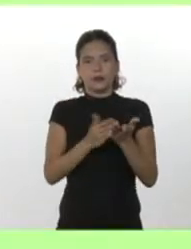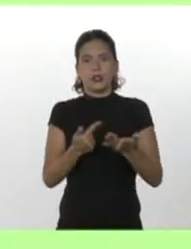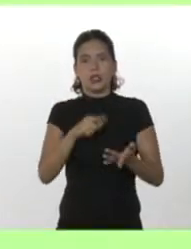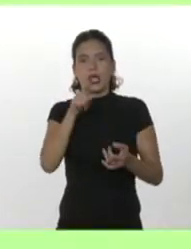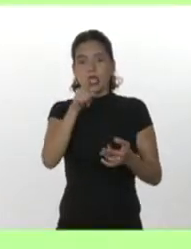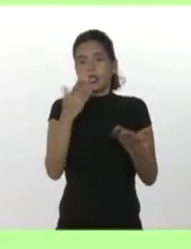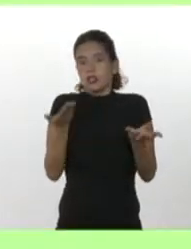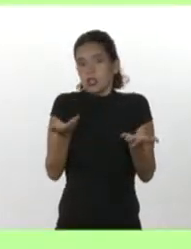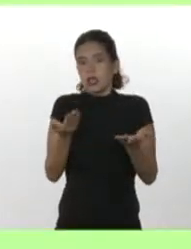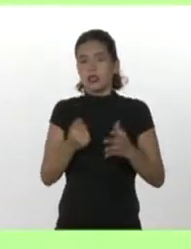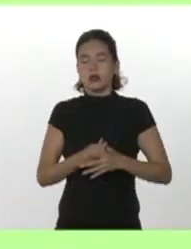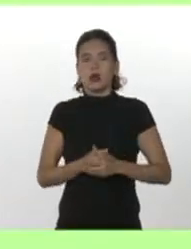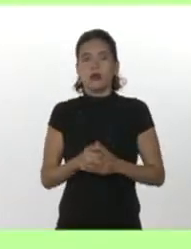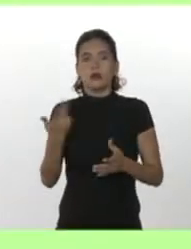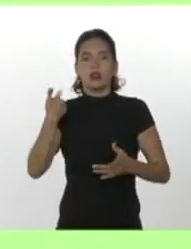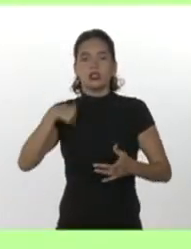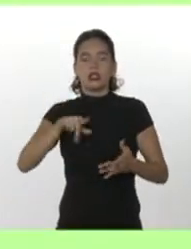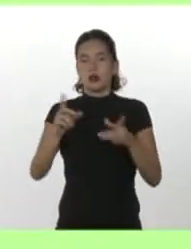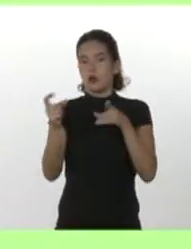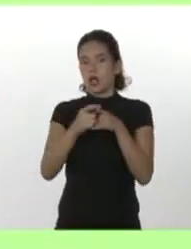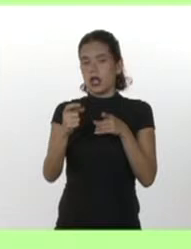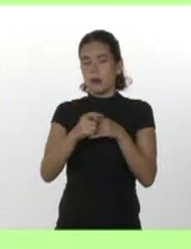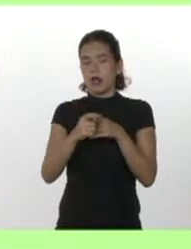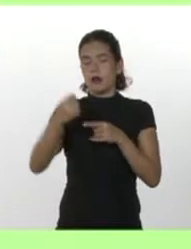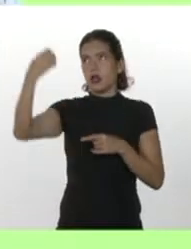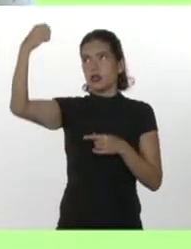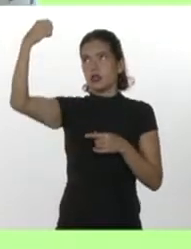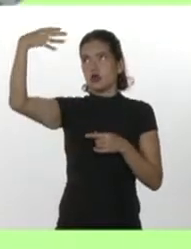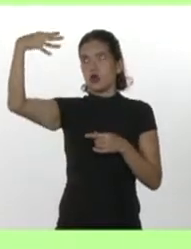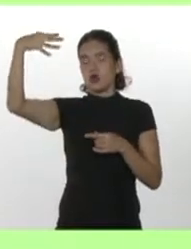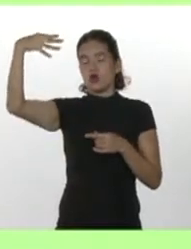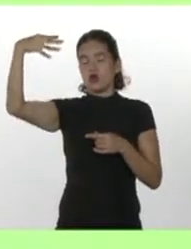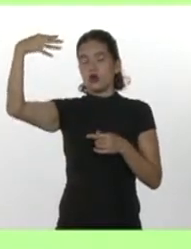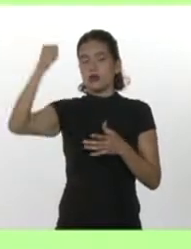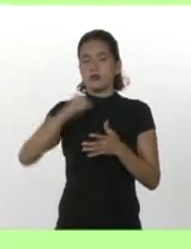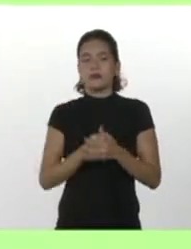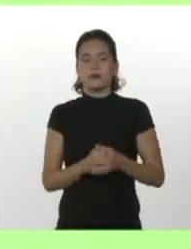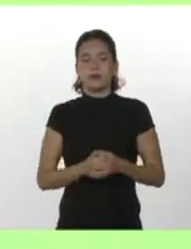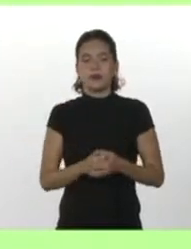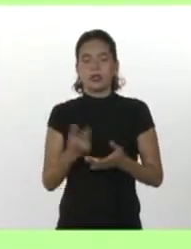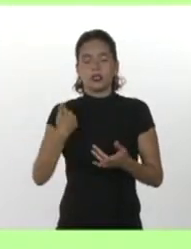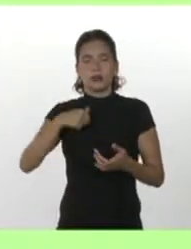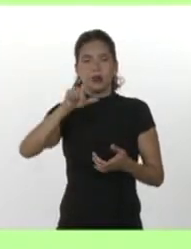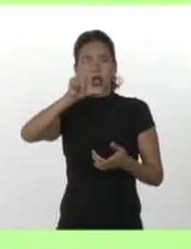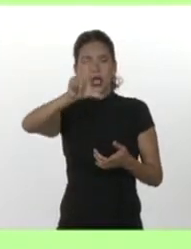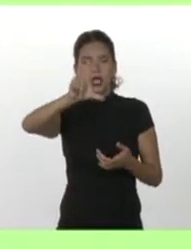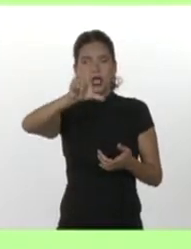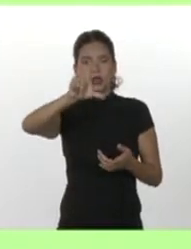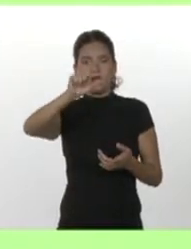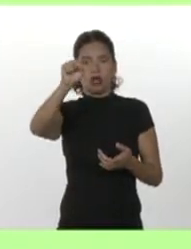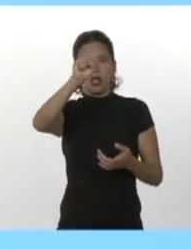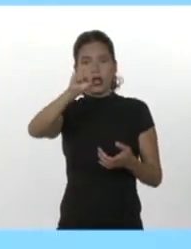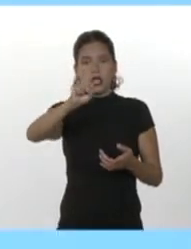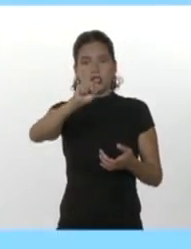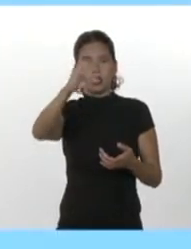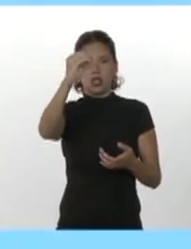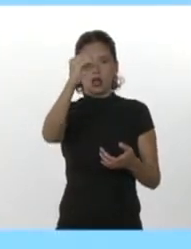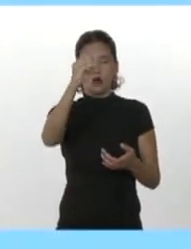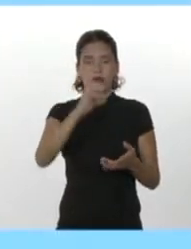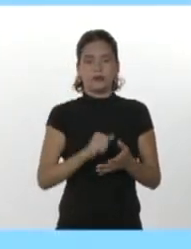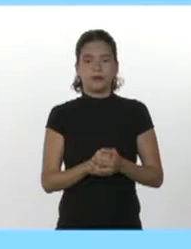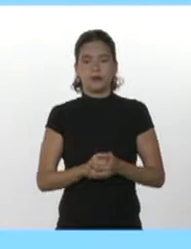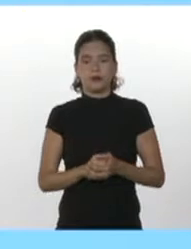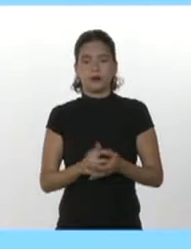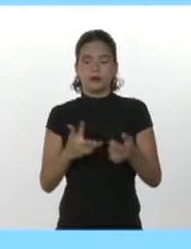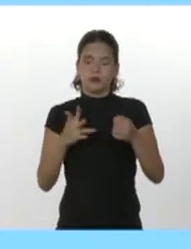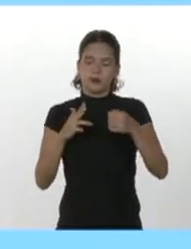En este caso tenemos la palabra sol, aquí tenemos la L, tenemos la S y tenemos la O.